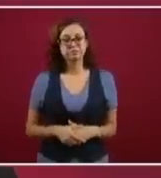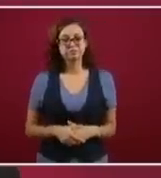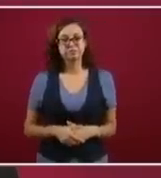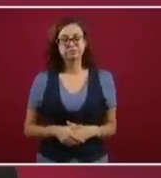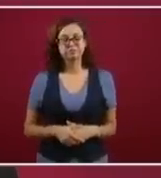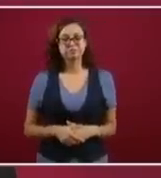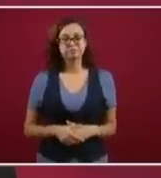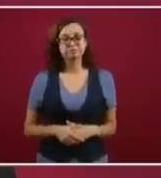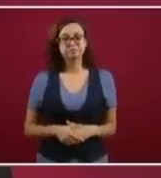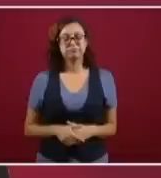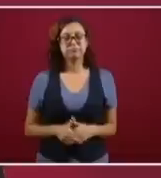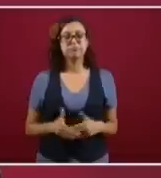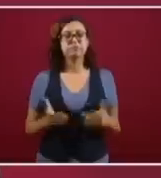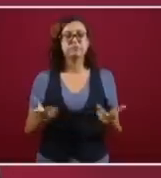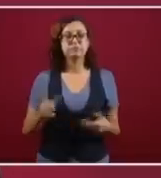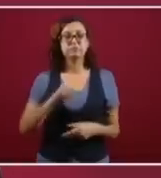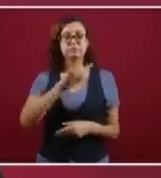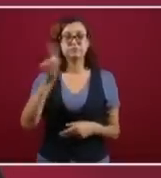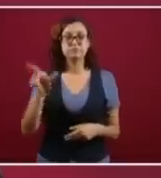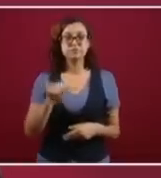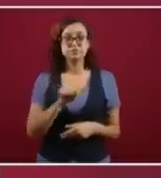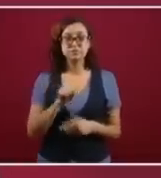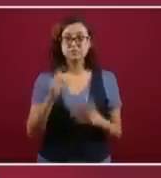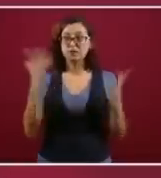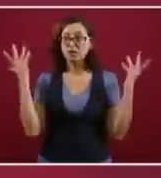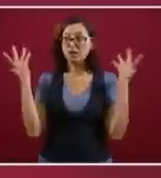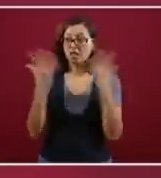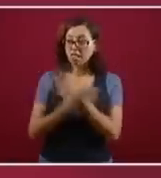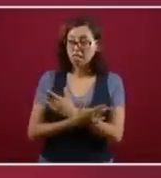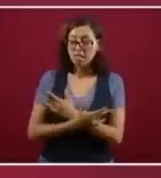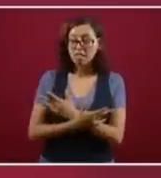Y cuando se enteran,